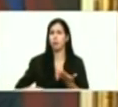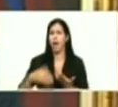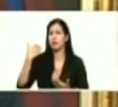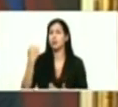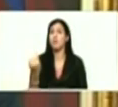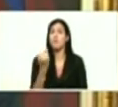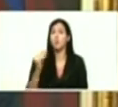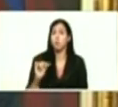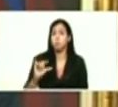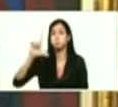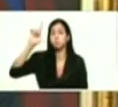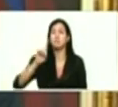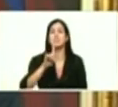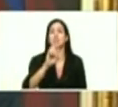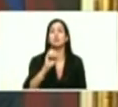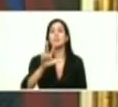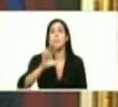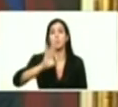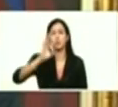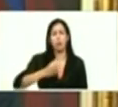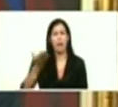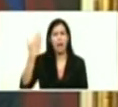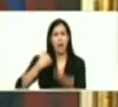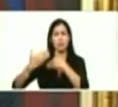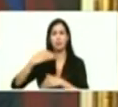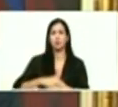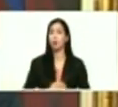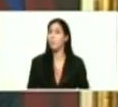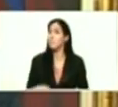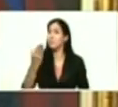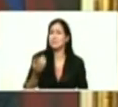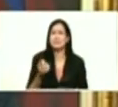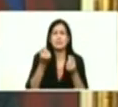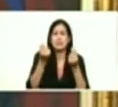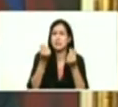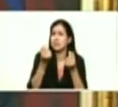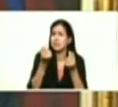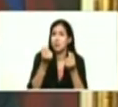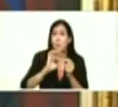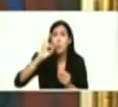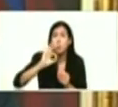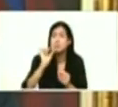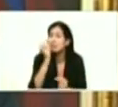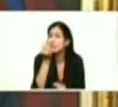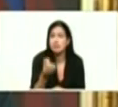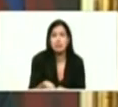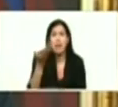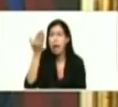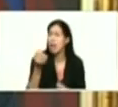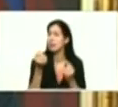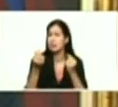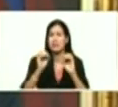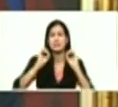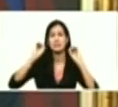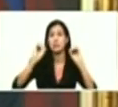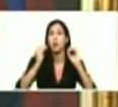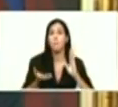brutal de 103% y no nos aumentaron ni un punto el salario nada nada nada